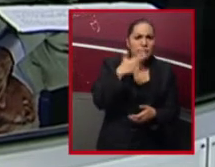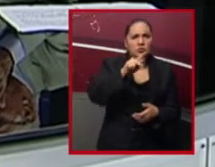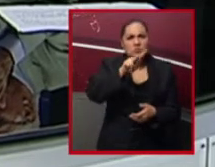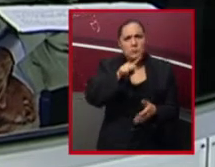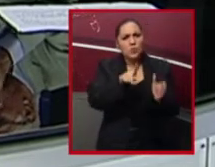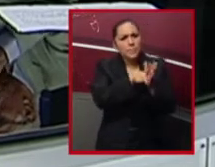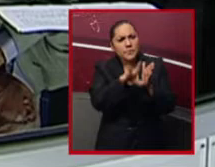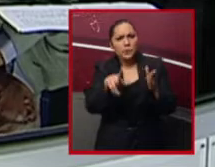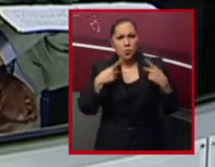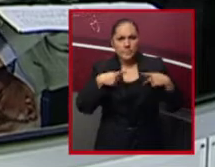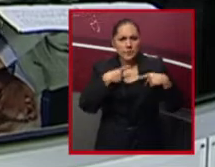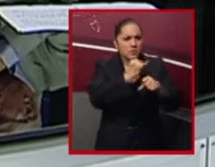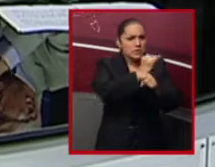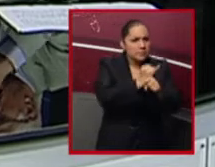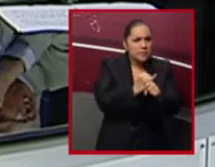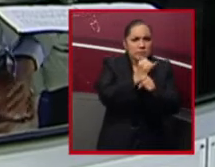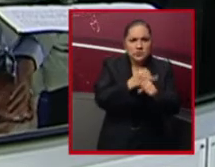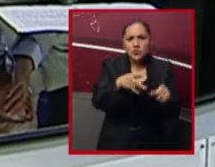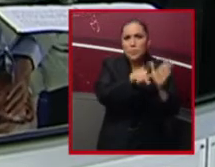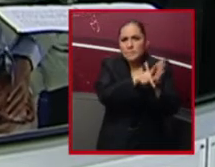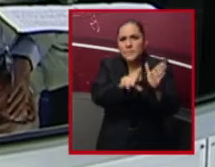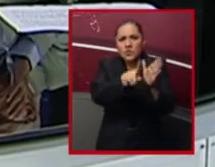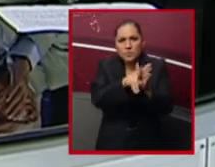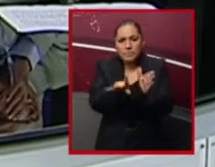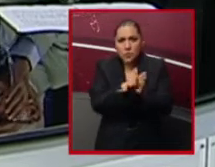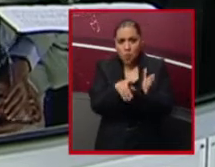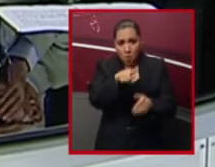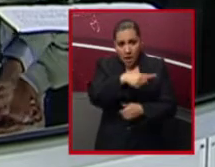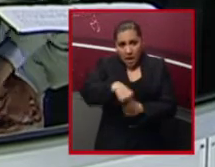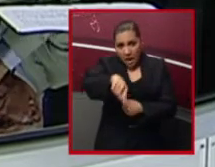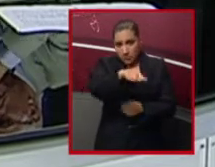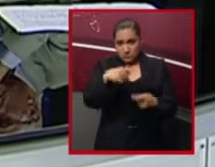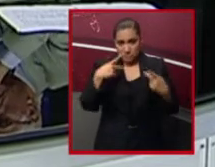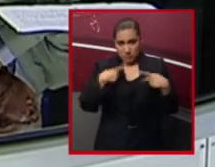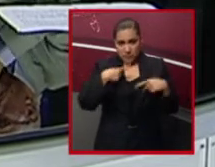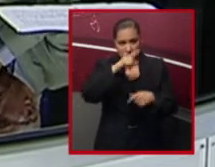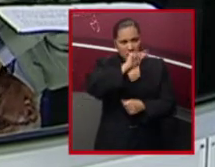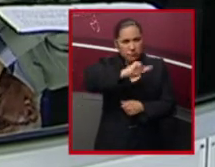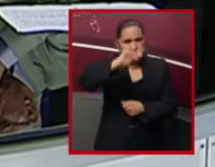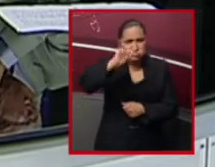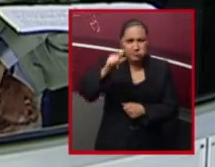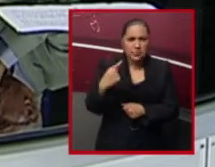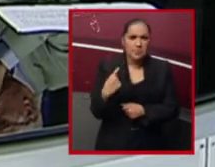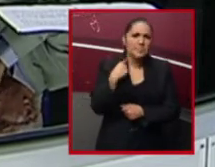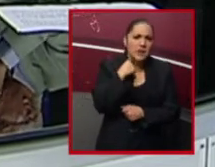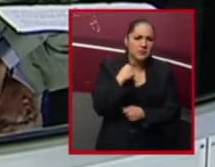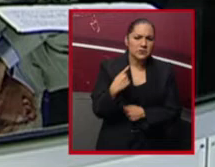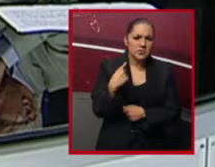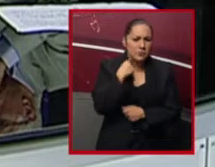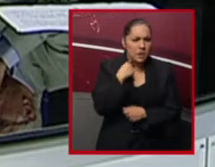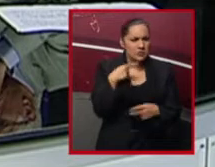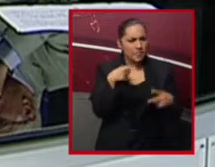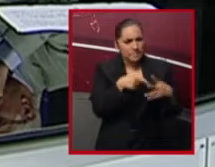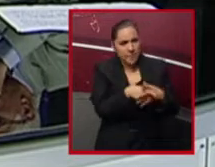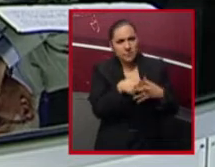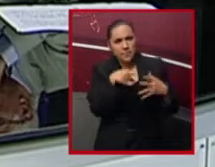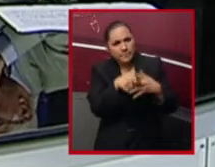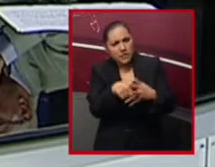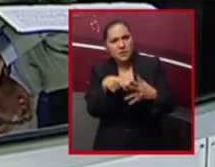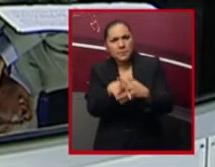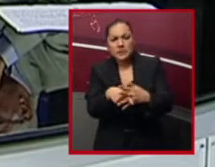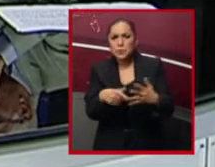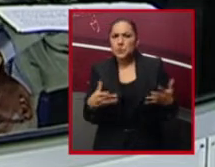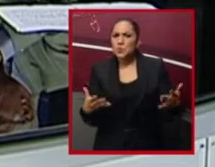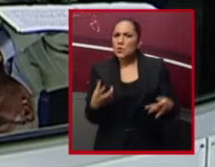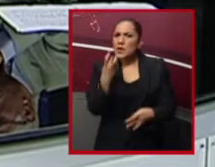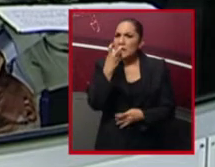de periodistas destacadísimos en los últimos días, revela no solamente la